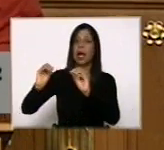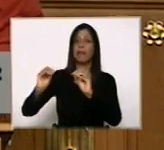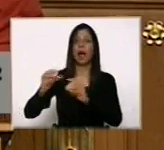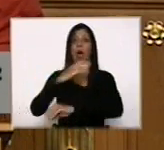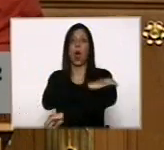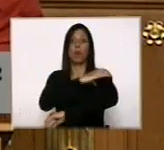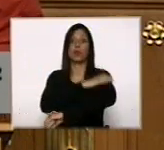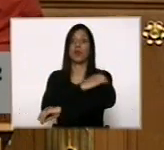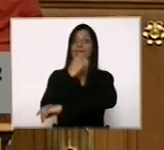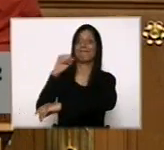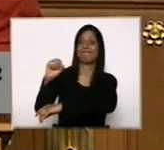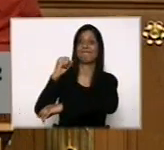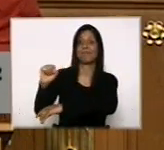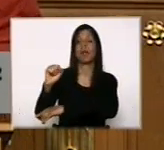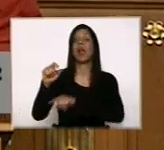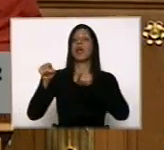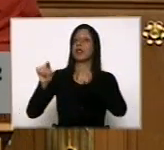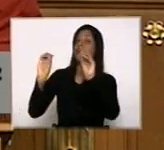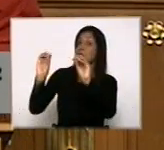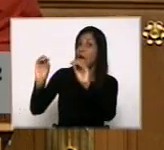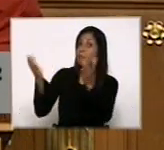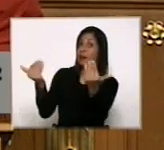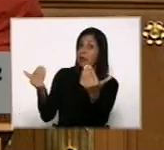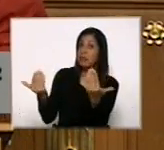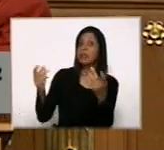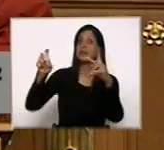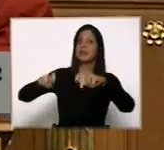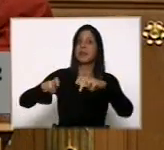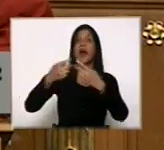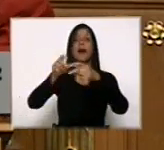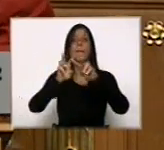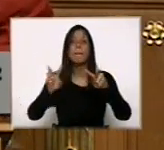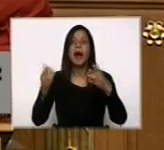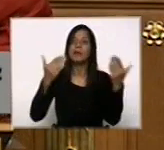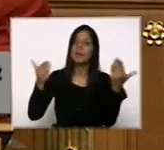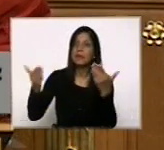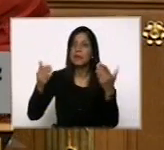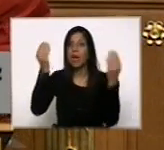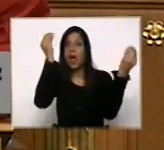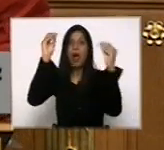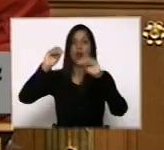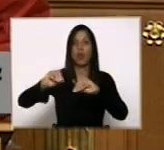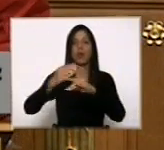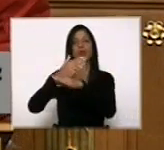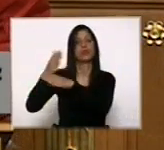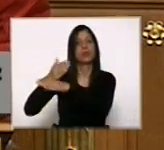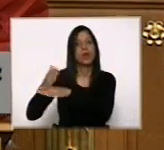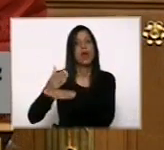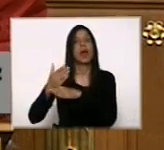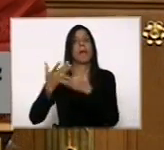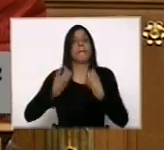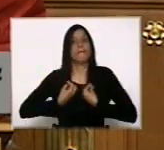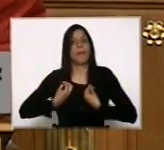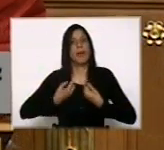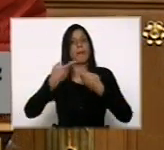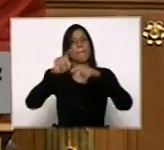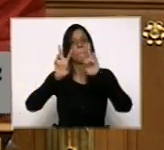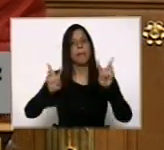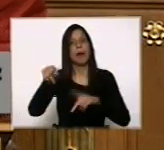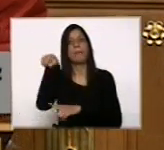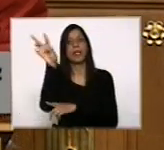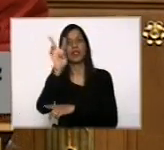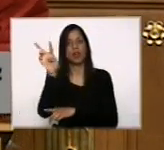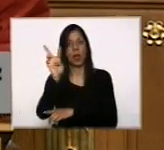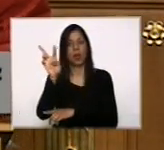un diálogo franco y productivo con la finalidad de alcanzar un acuerdo para la convivencia pacífica y democrática en nuestra